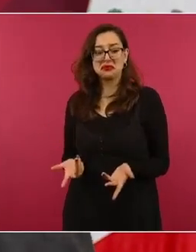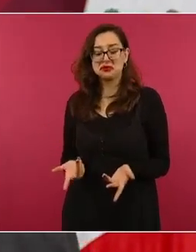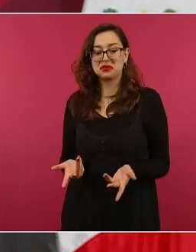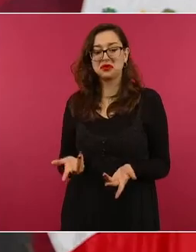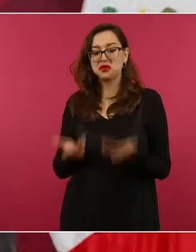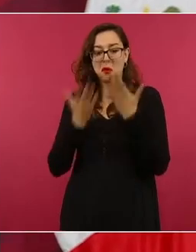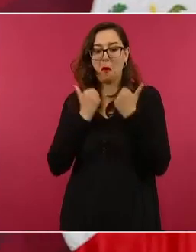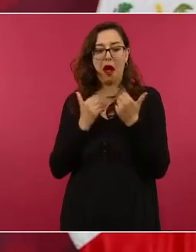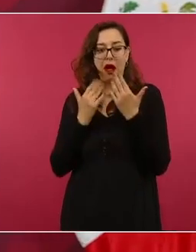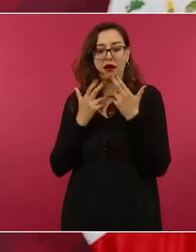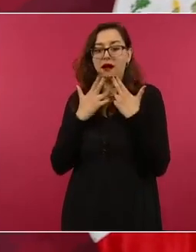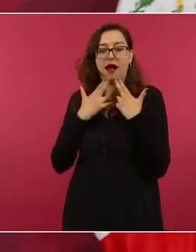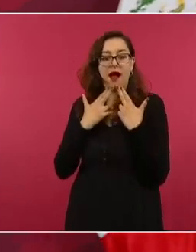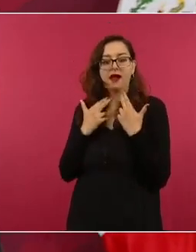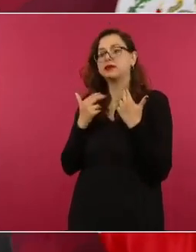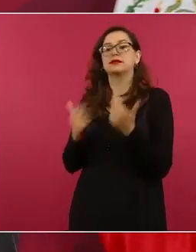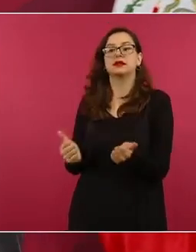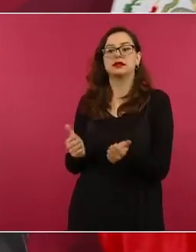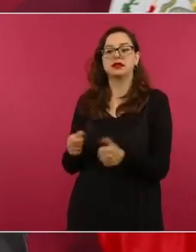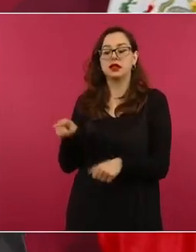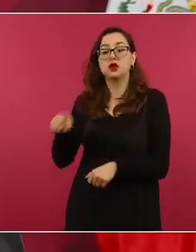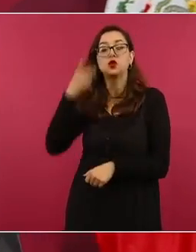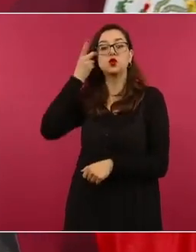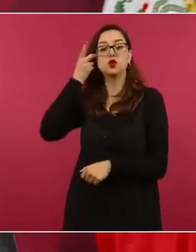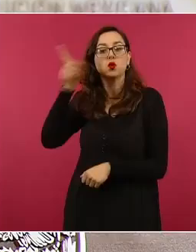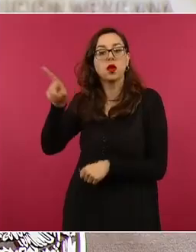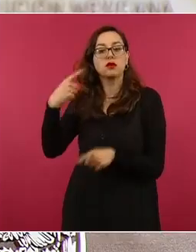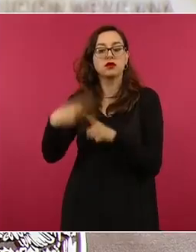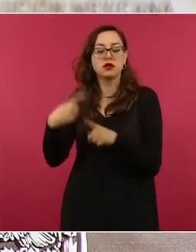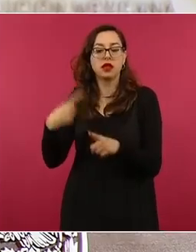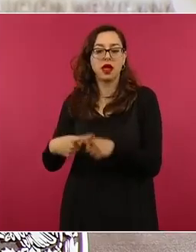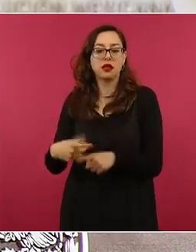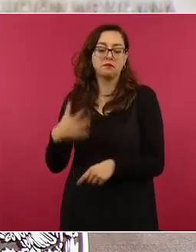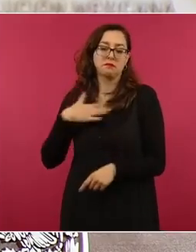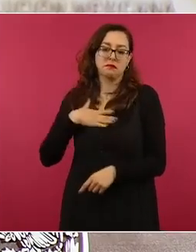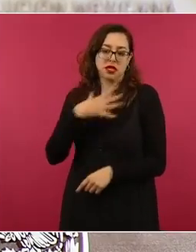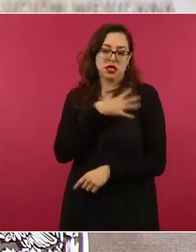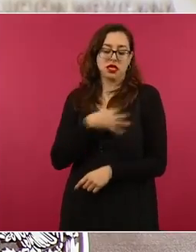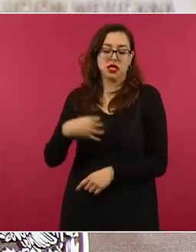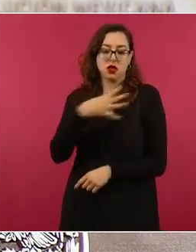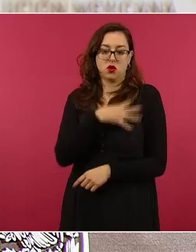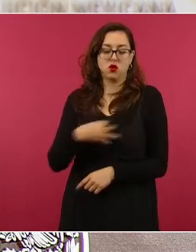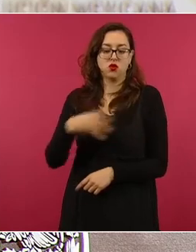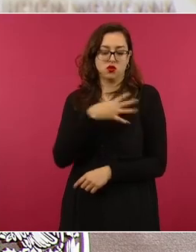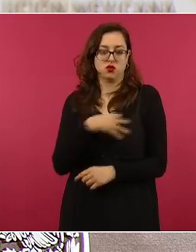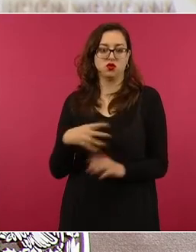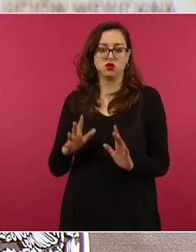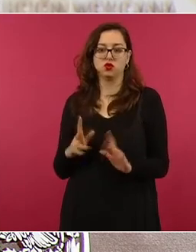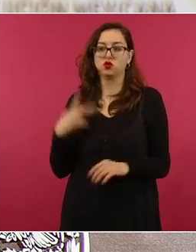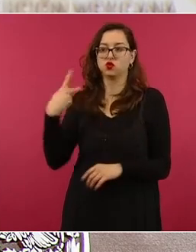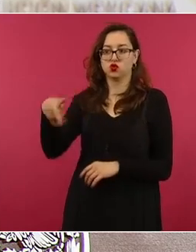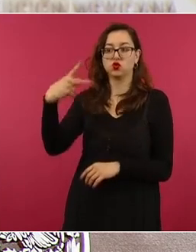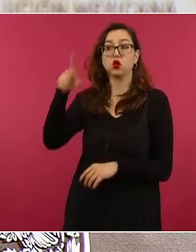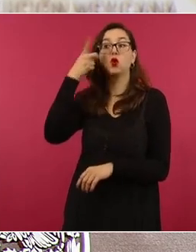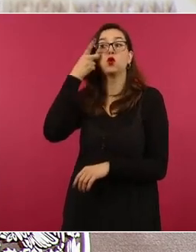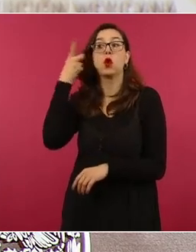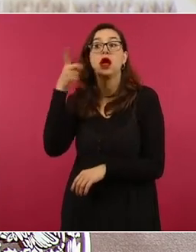y ya es de mis hijos, pero hay una cláusula